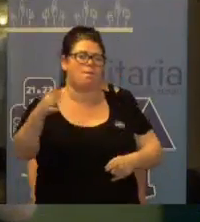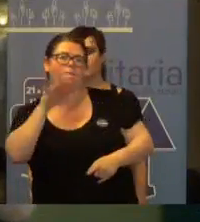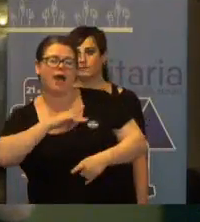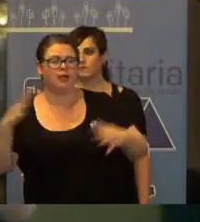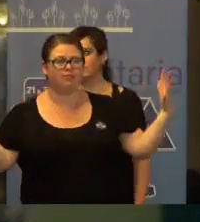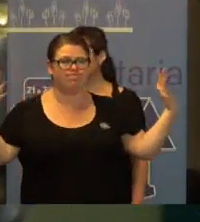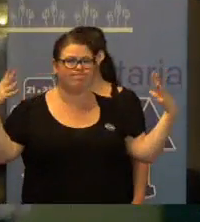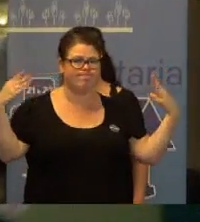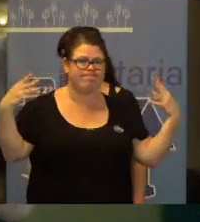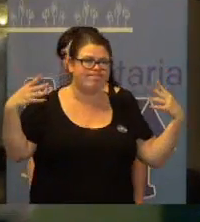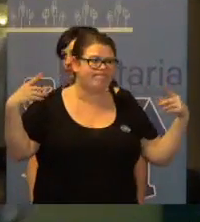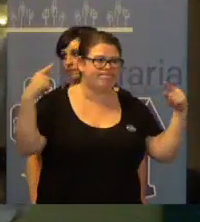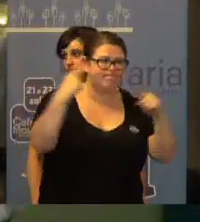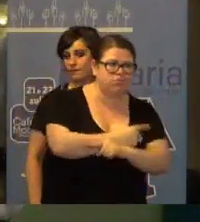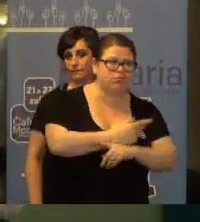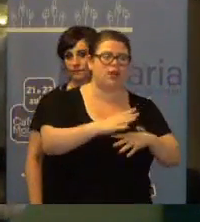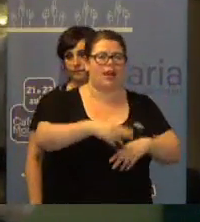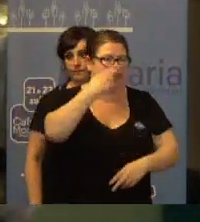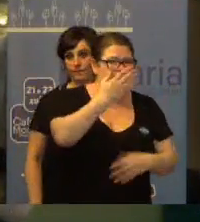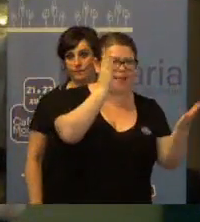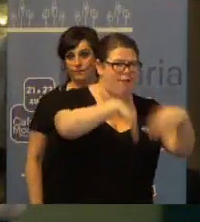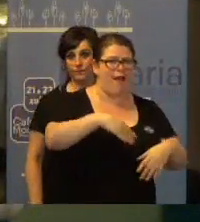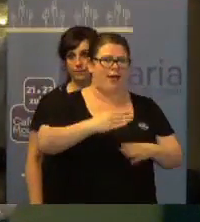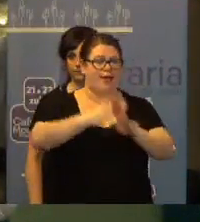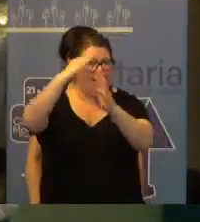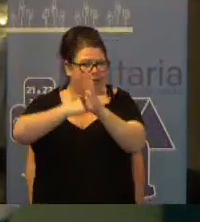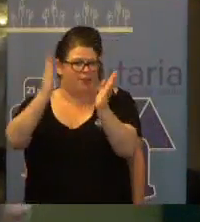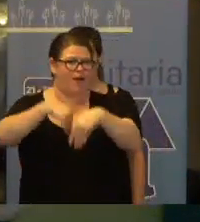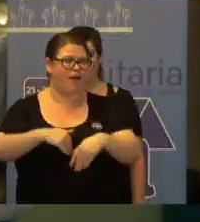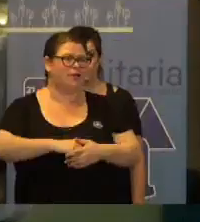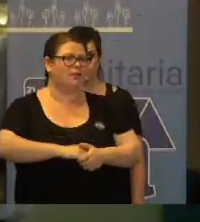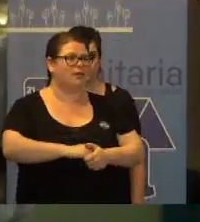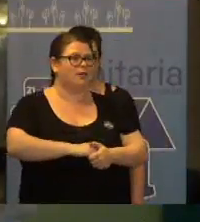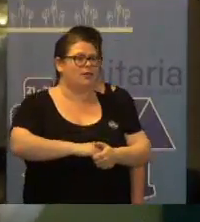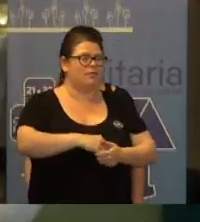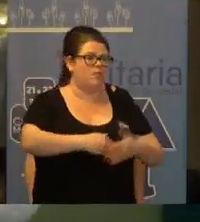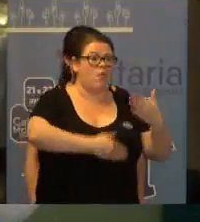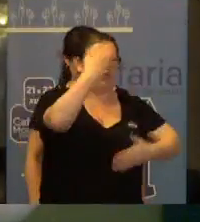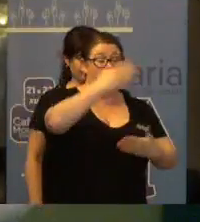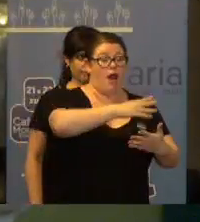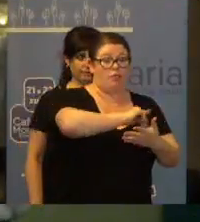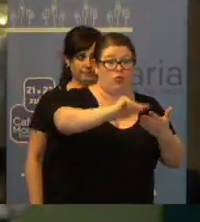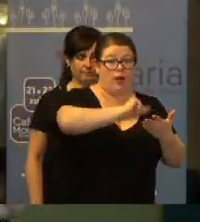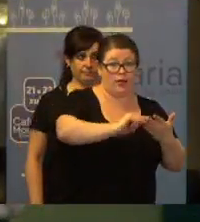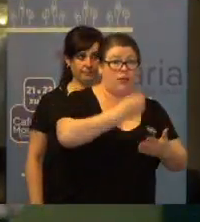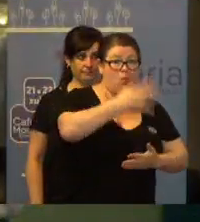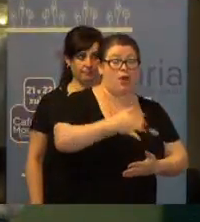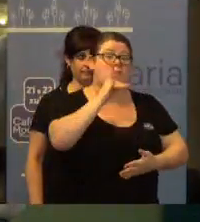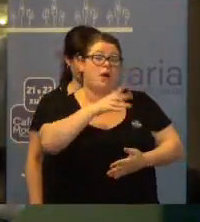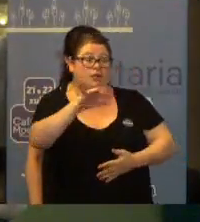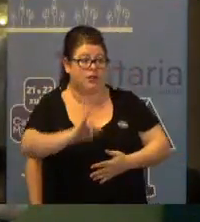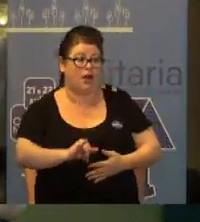malos. Non hai clases, non hai intereses, hai vos malos e xornalistas, que nesta democracia de audiencia se